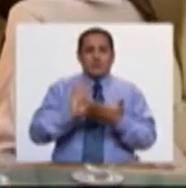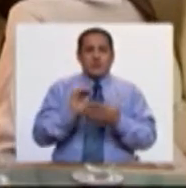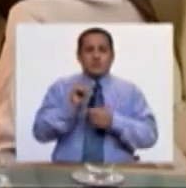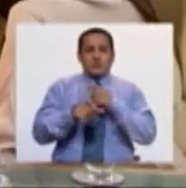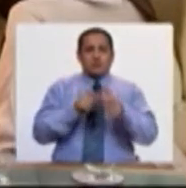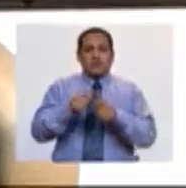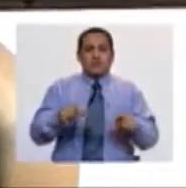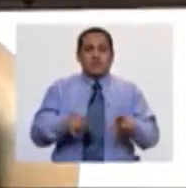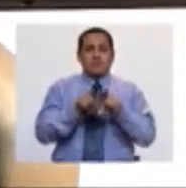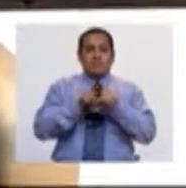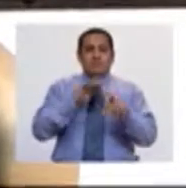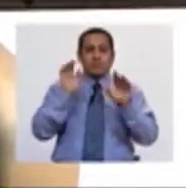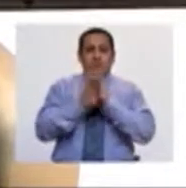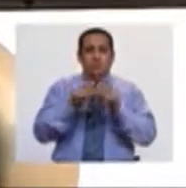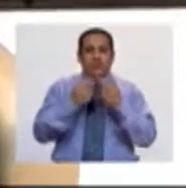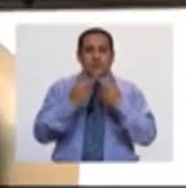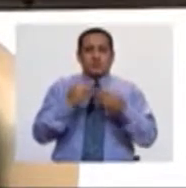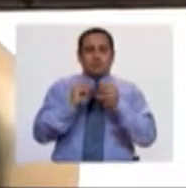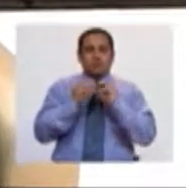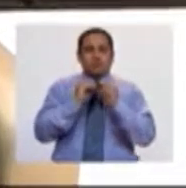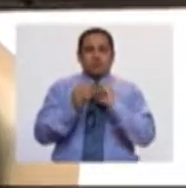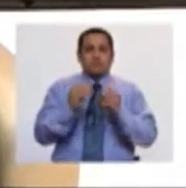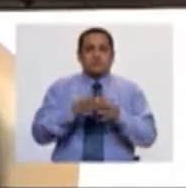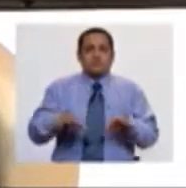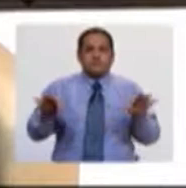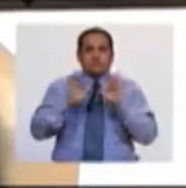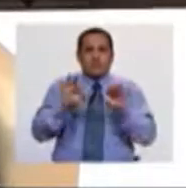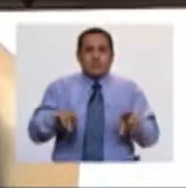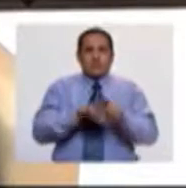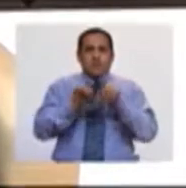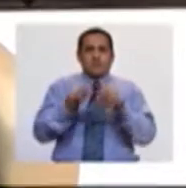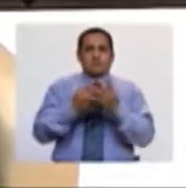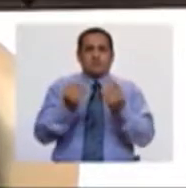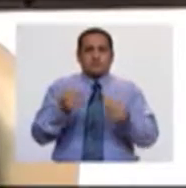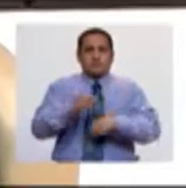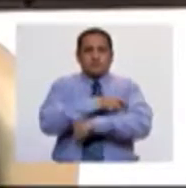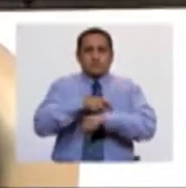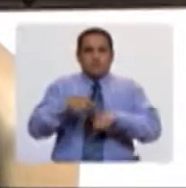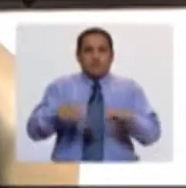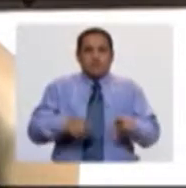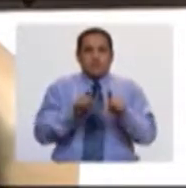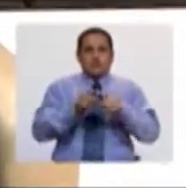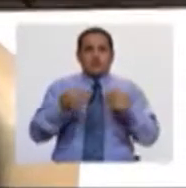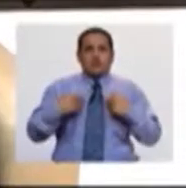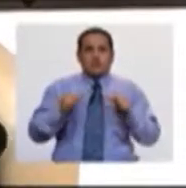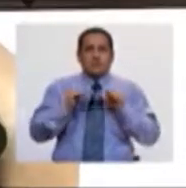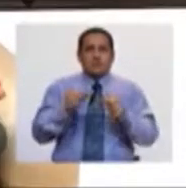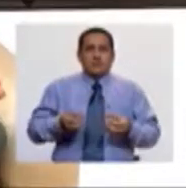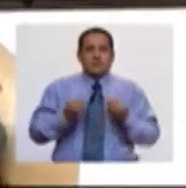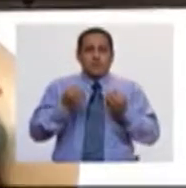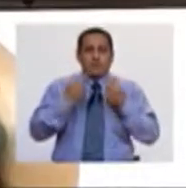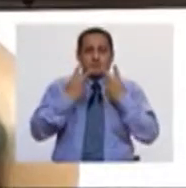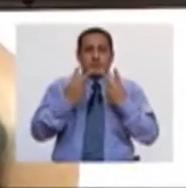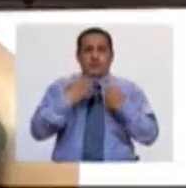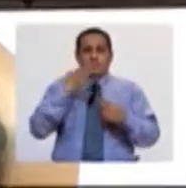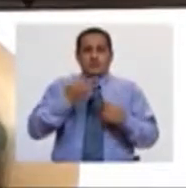de conscriptos y la parte restante e importante sean tropas profesionales que tengan continuidad. ¿Y por qué?